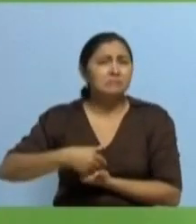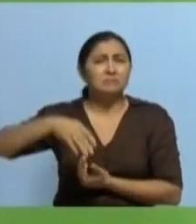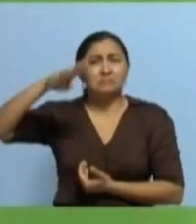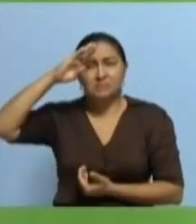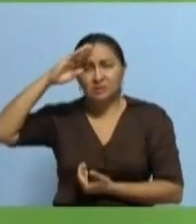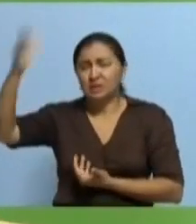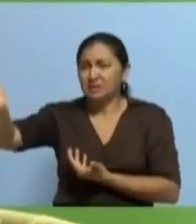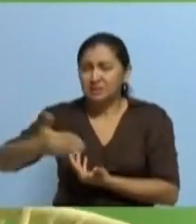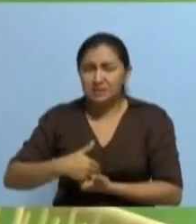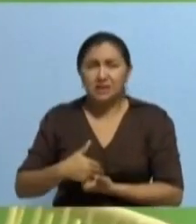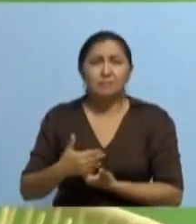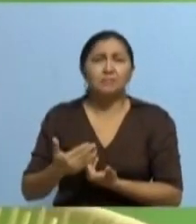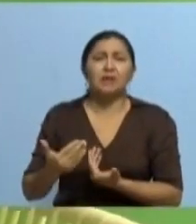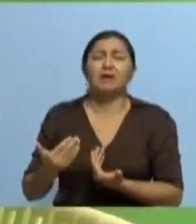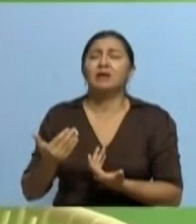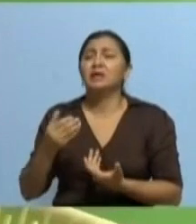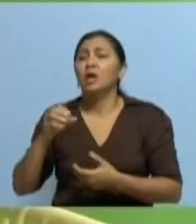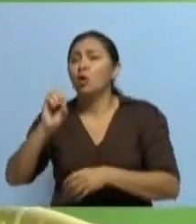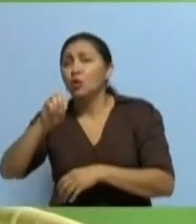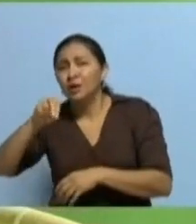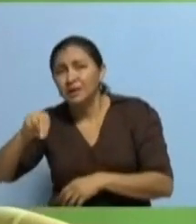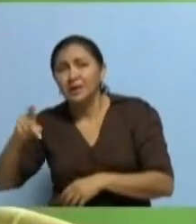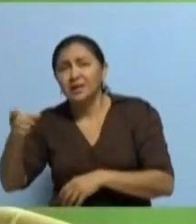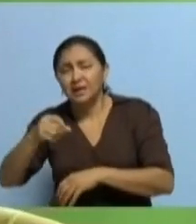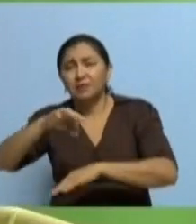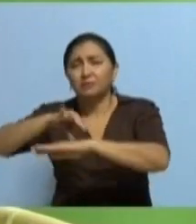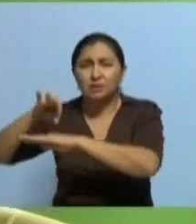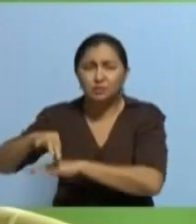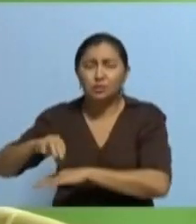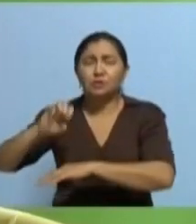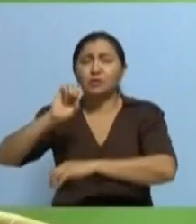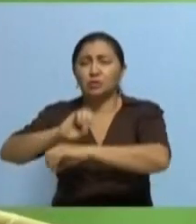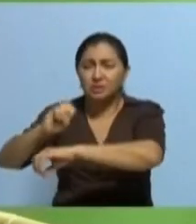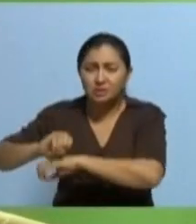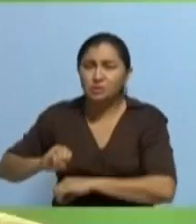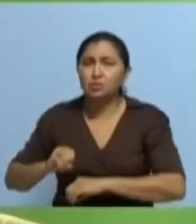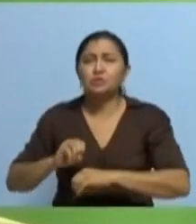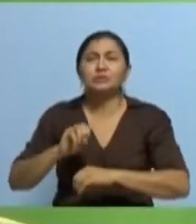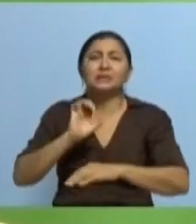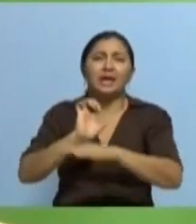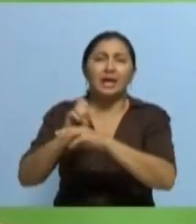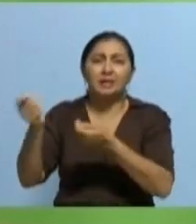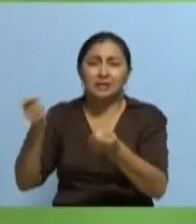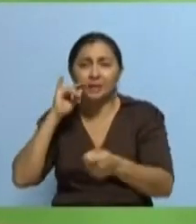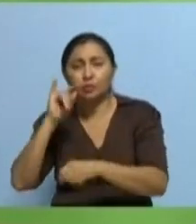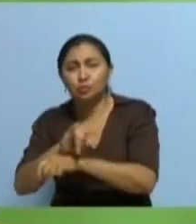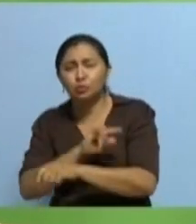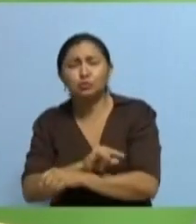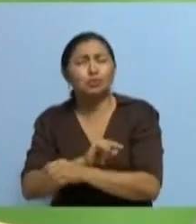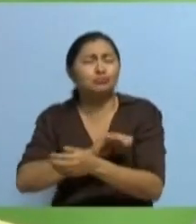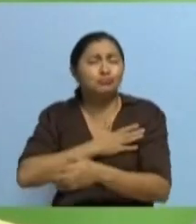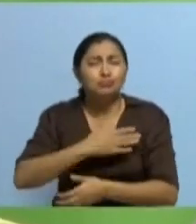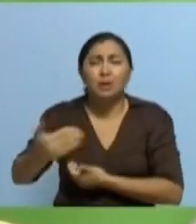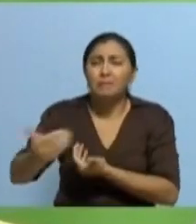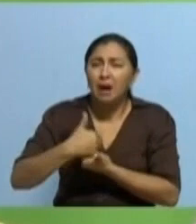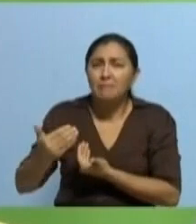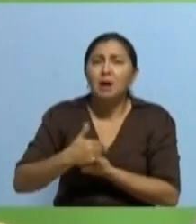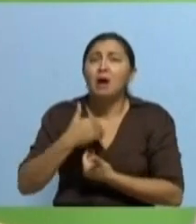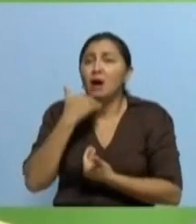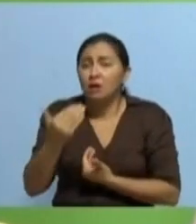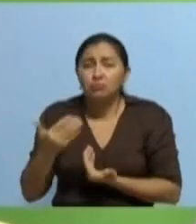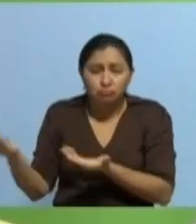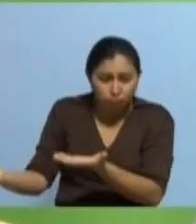las organizaciones no gubernamentales, a las entes de control, para darles información sobre procesos que ellos tienen